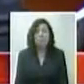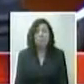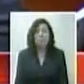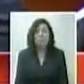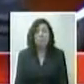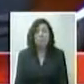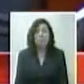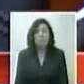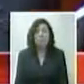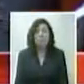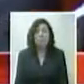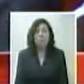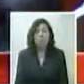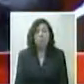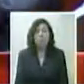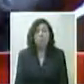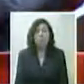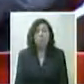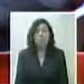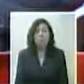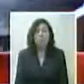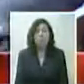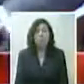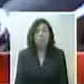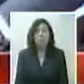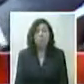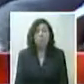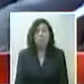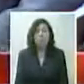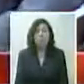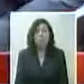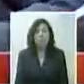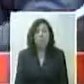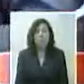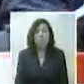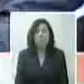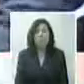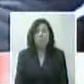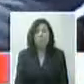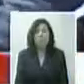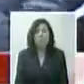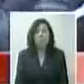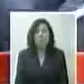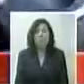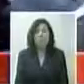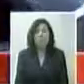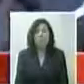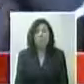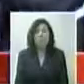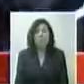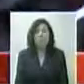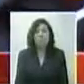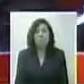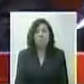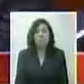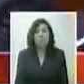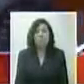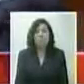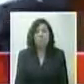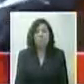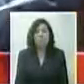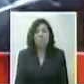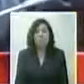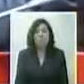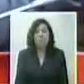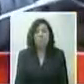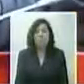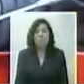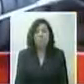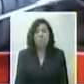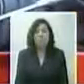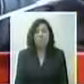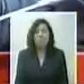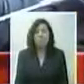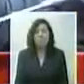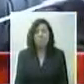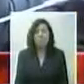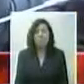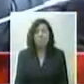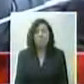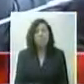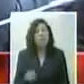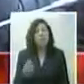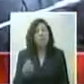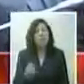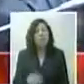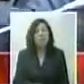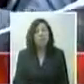de chalecos estos de AC los que no nos mostró son estos y